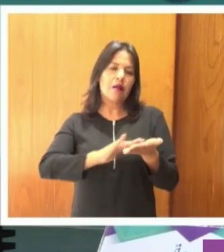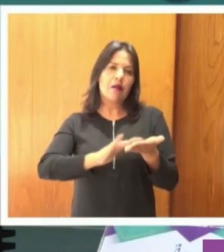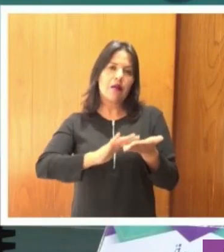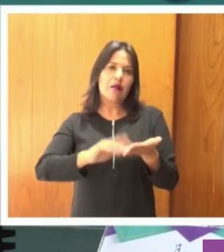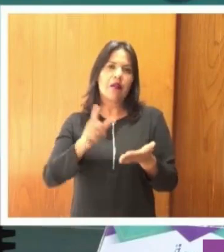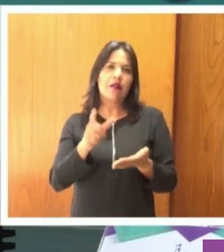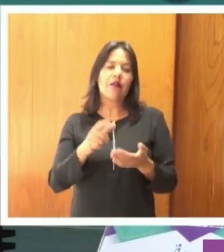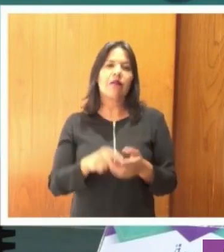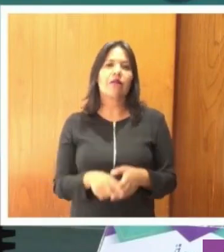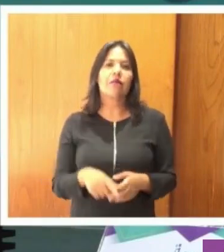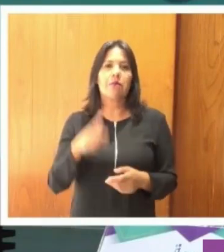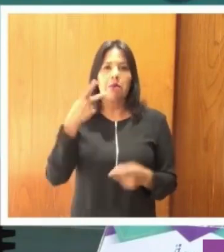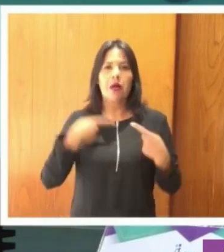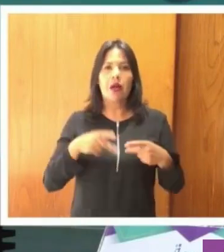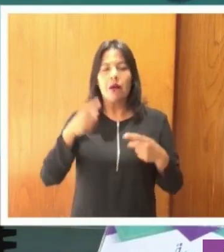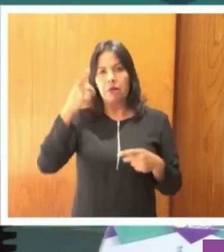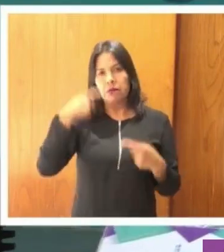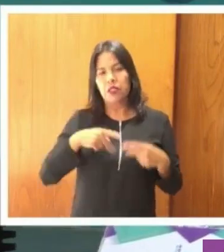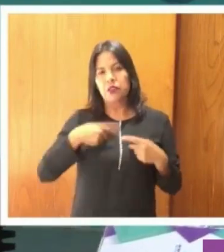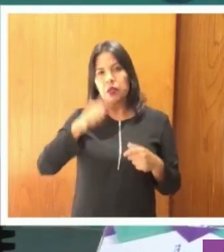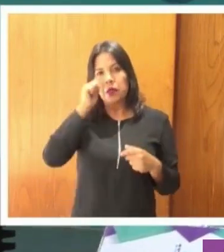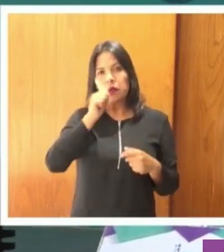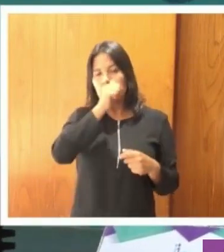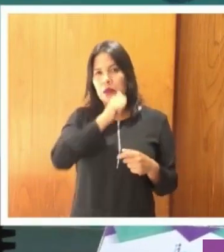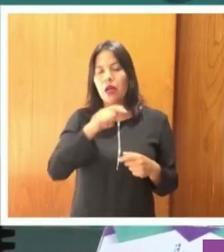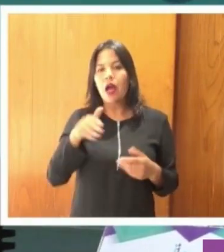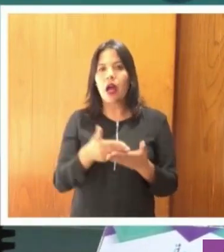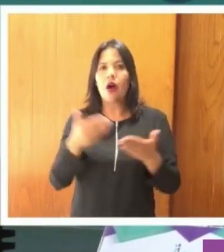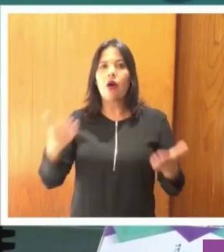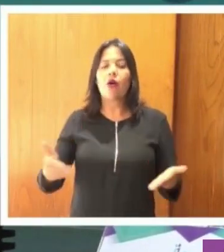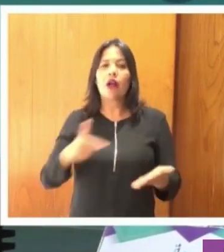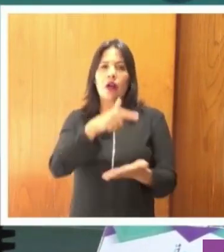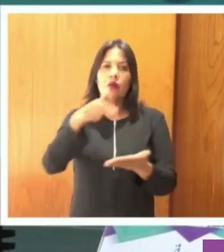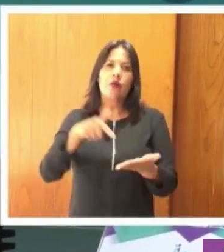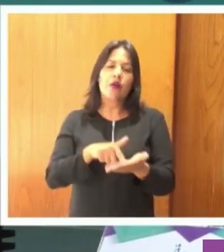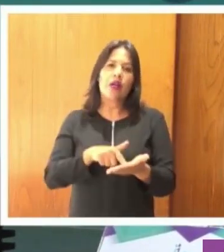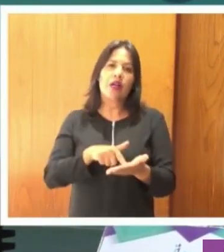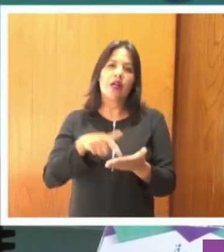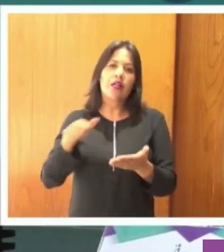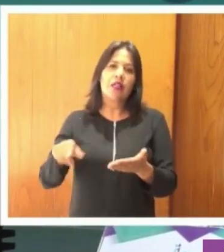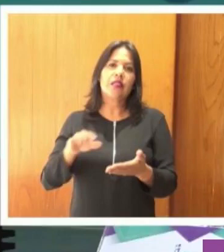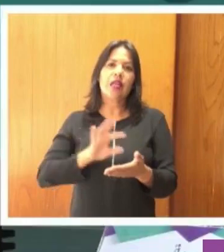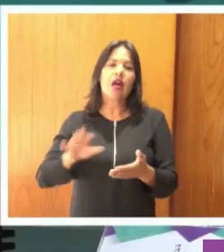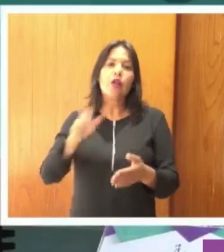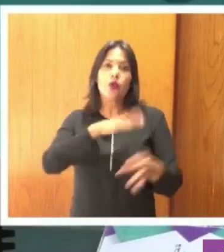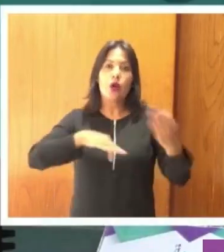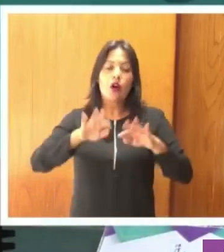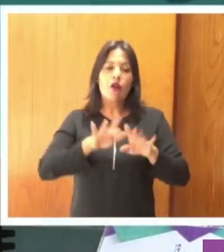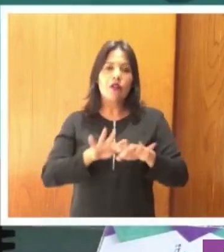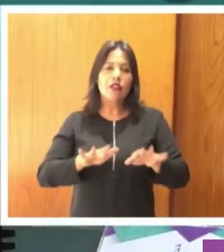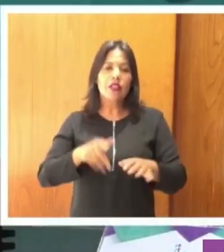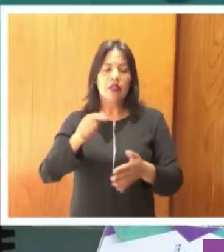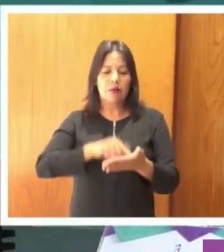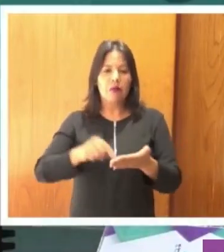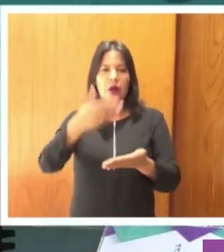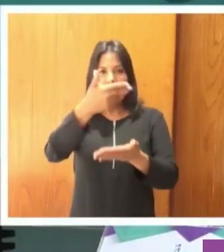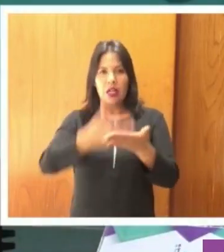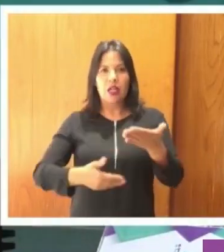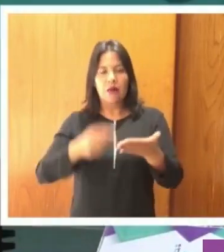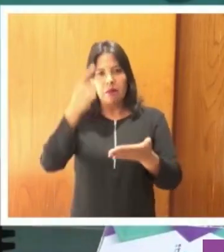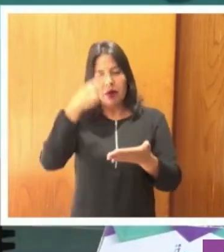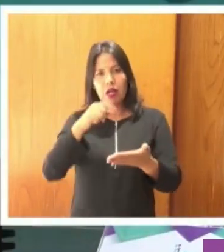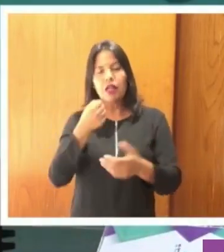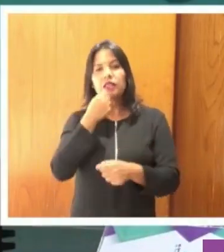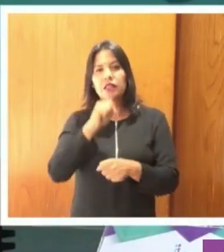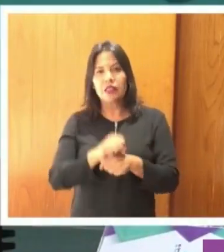colocar en las oficinas. Se pidió al Ayuntamiento que nos hiciera entrega de un listado de la